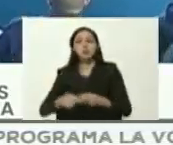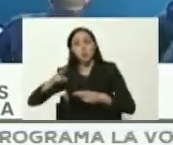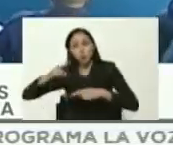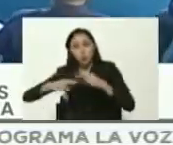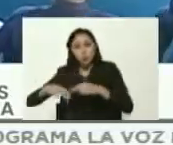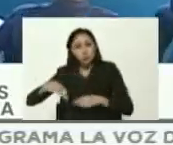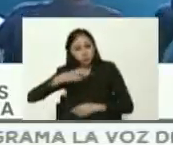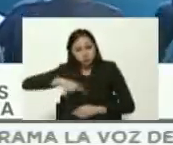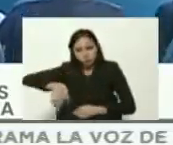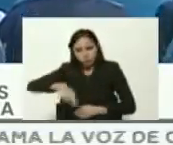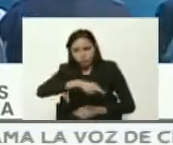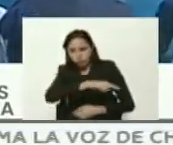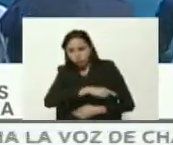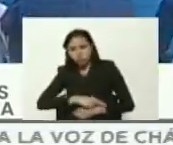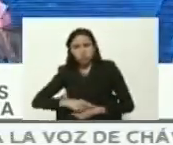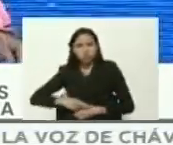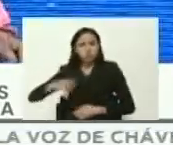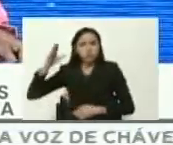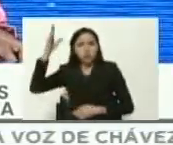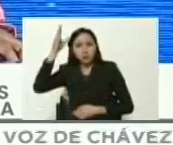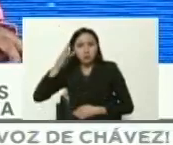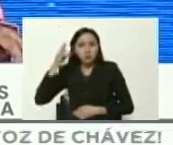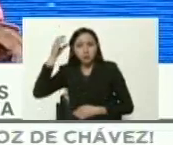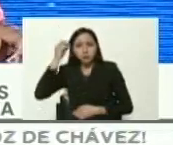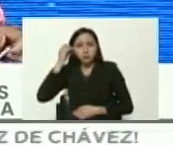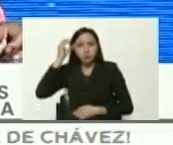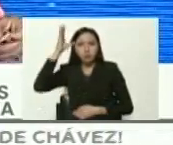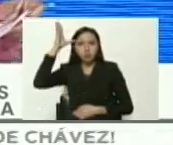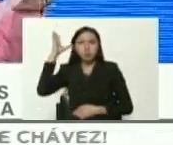construyéndonos entre todos y todas. Vámonos directo a